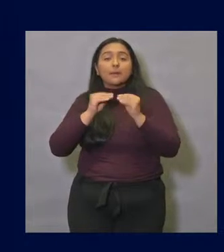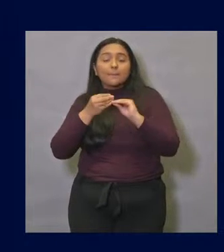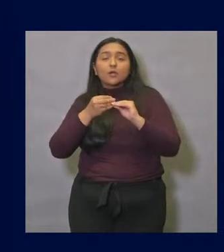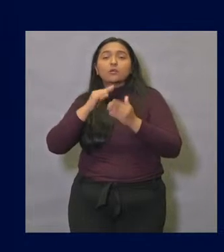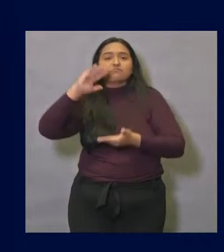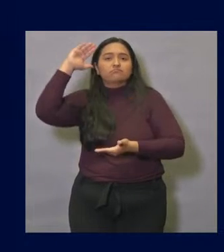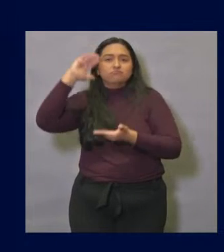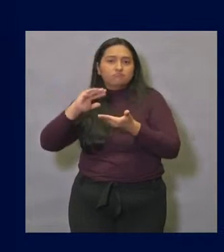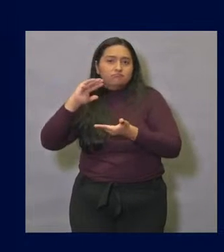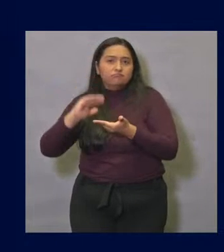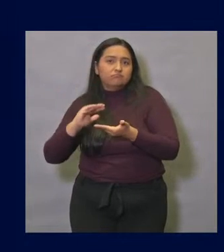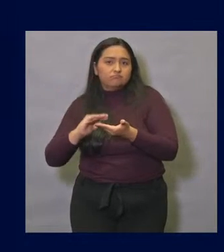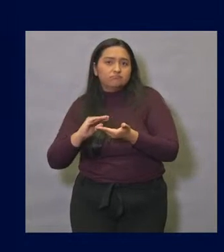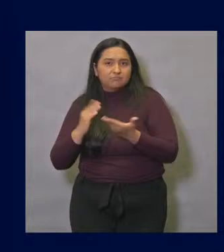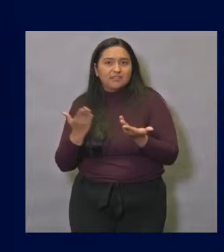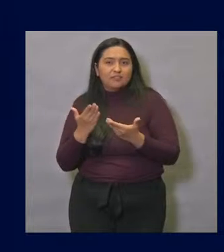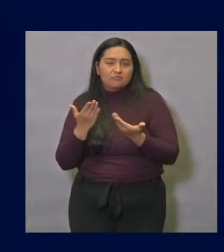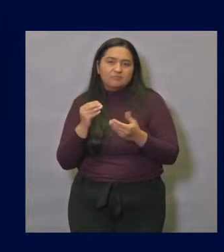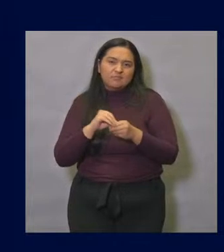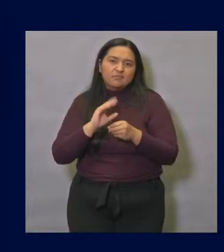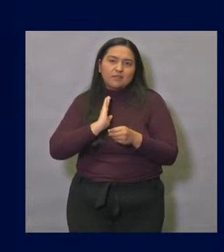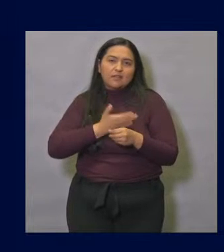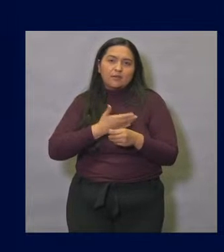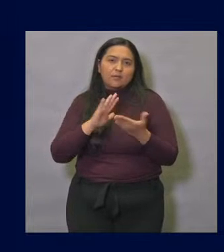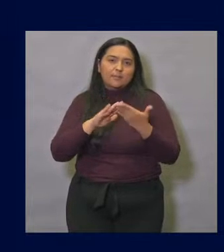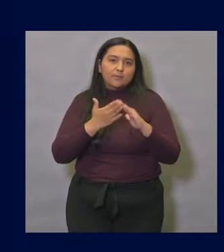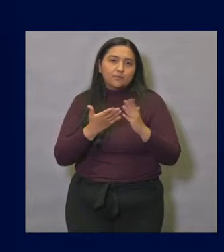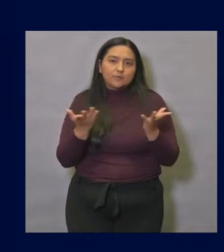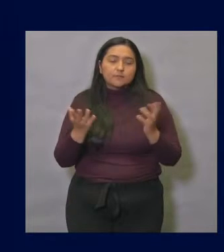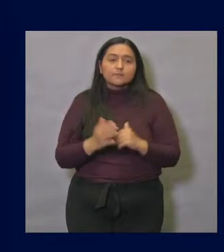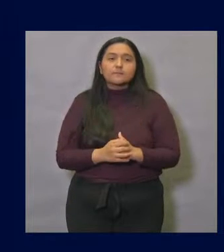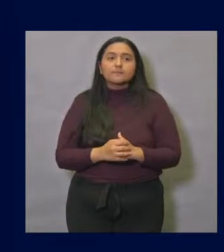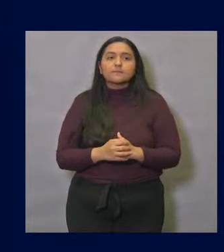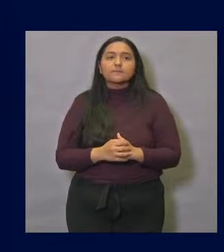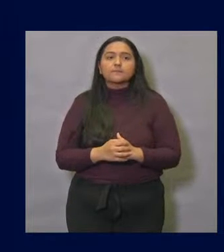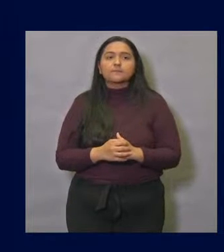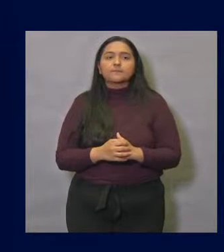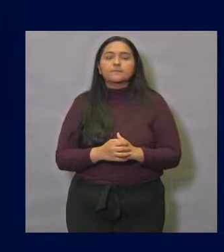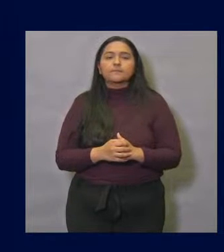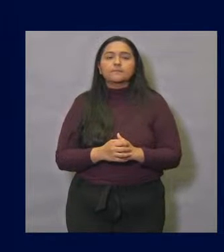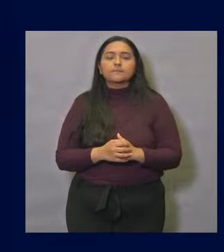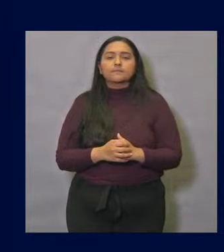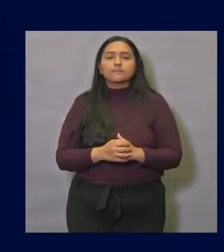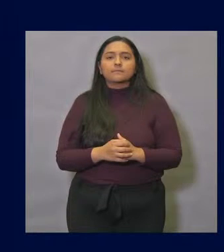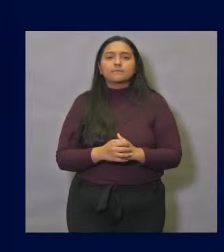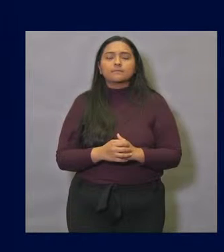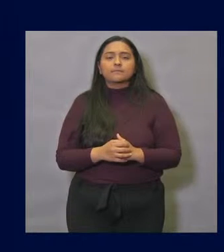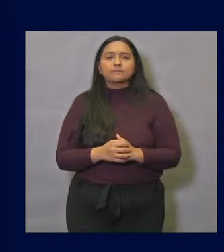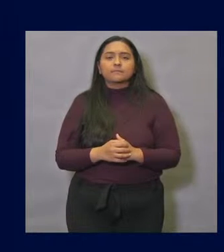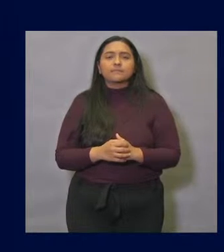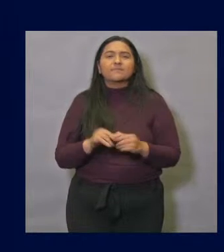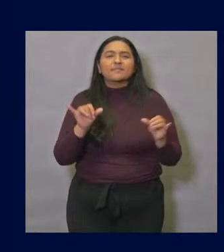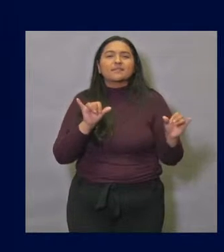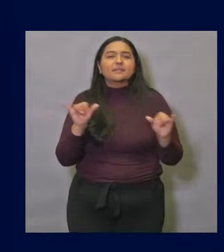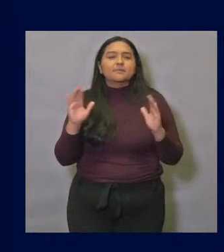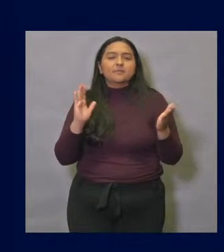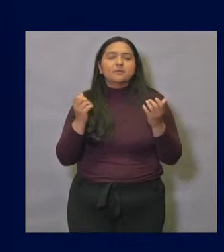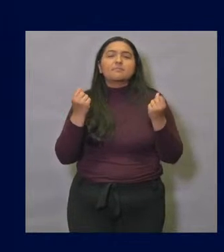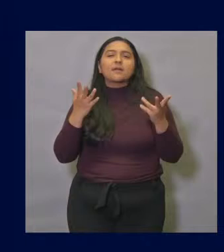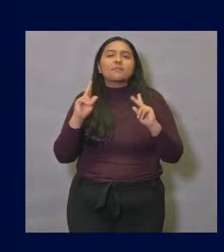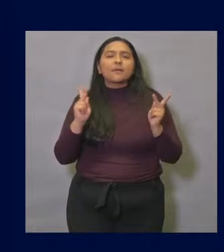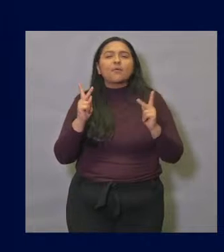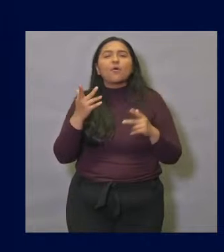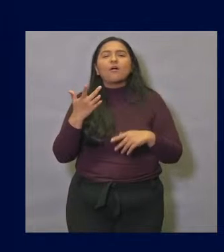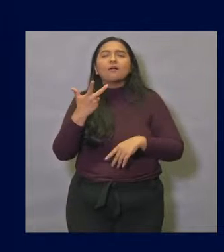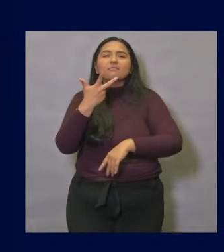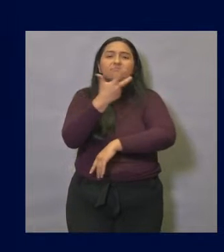en nuestras comunidades. Los síntomas similares a los de la gripe que muchas personas tienen durante un tiempo después de la